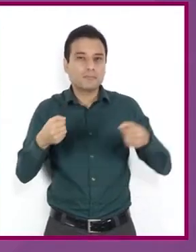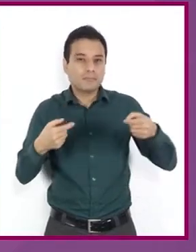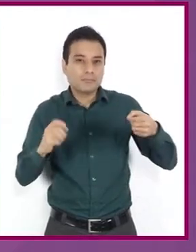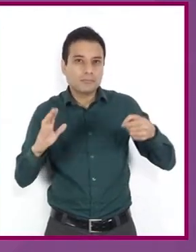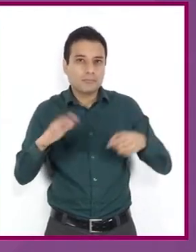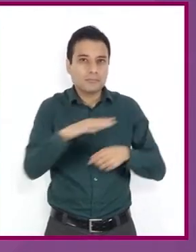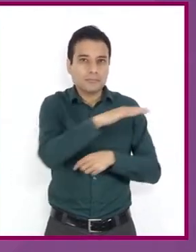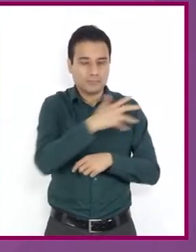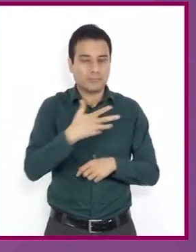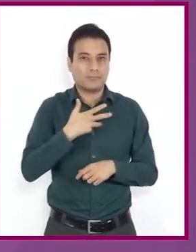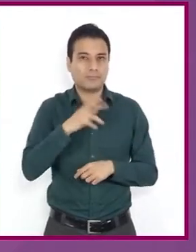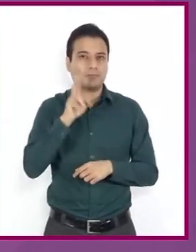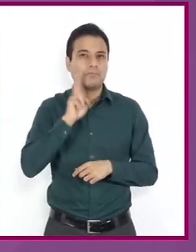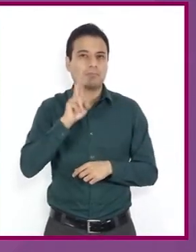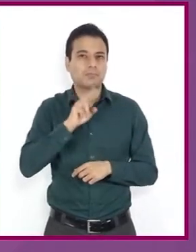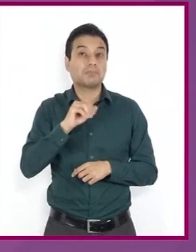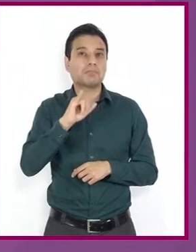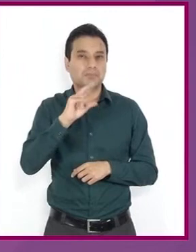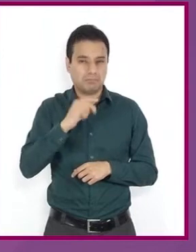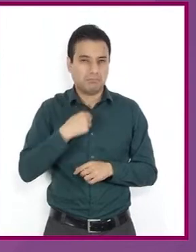descubrirlo. Ondas